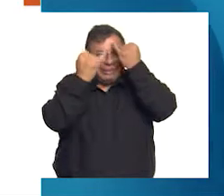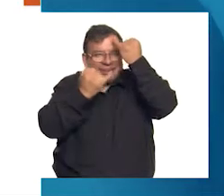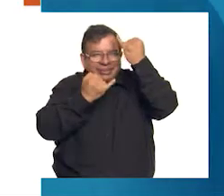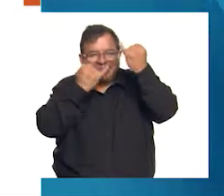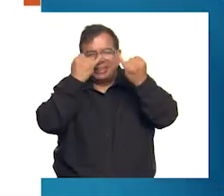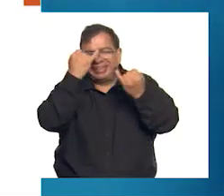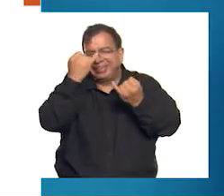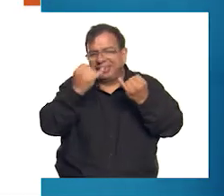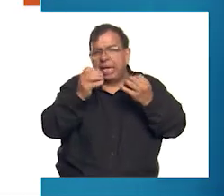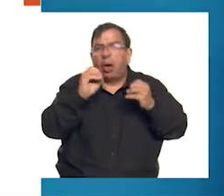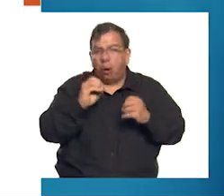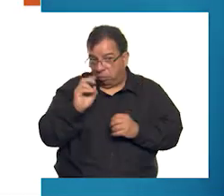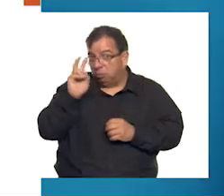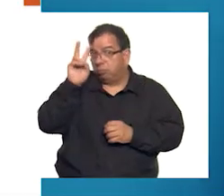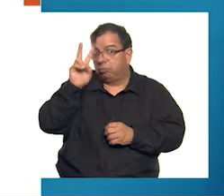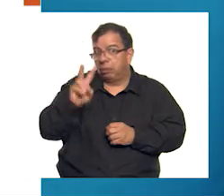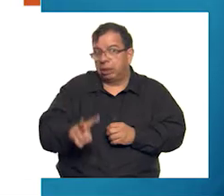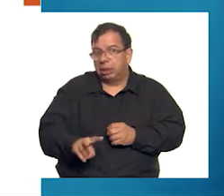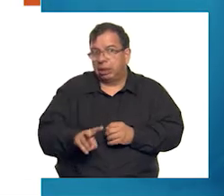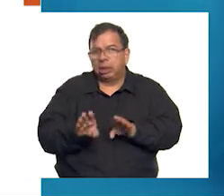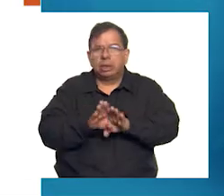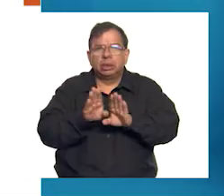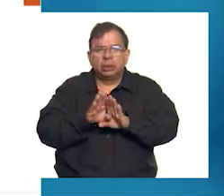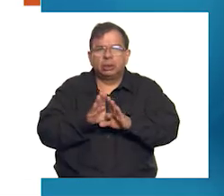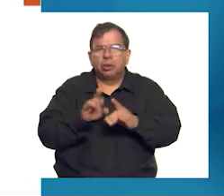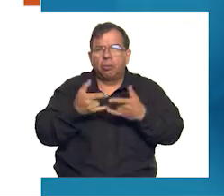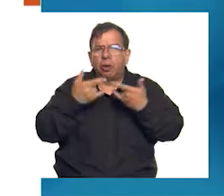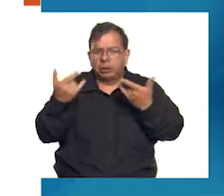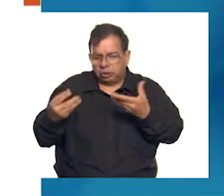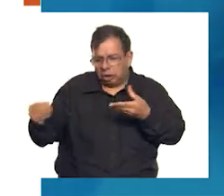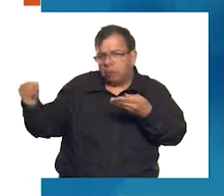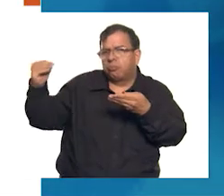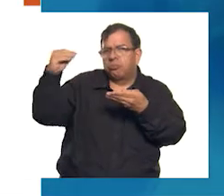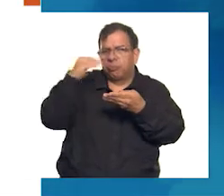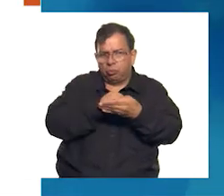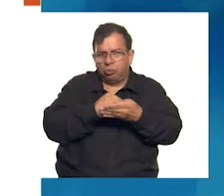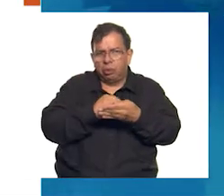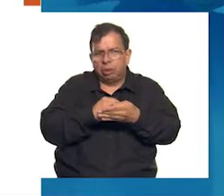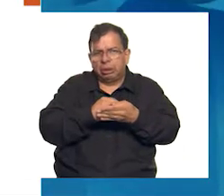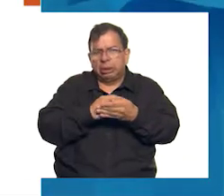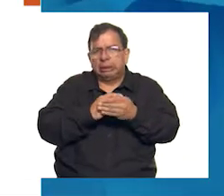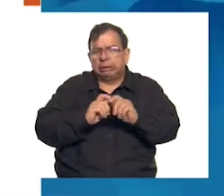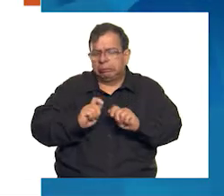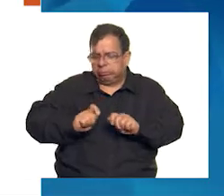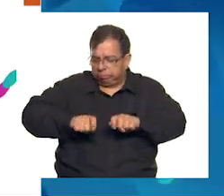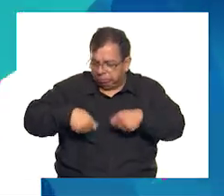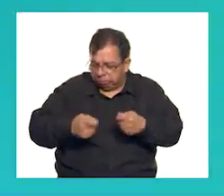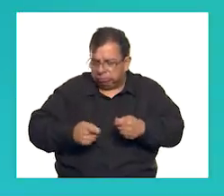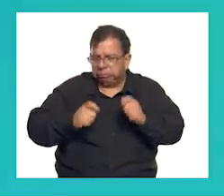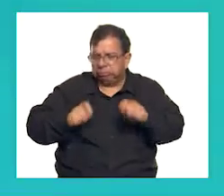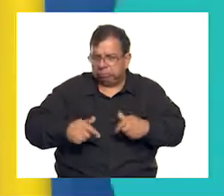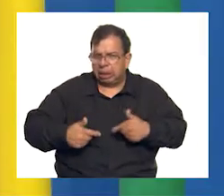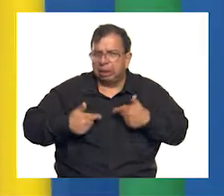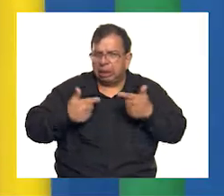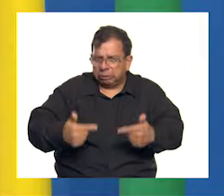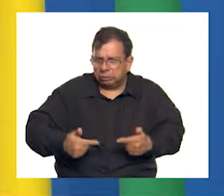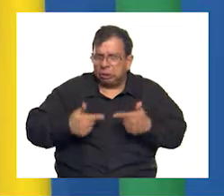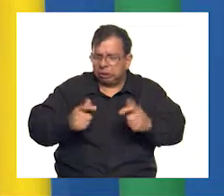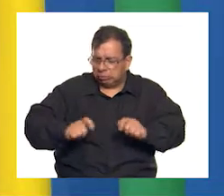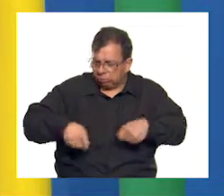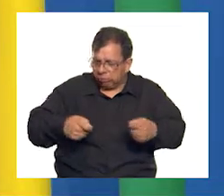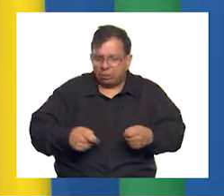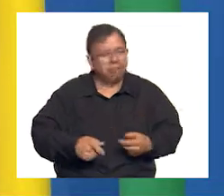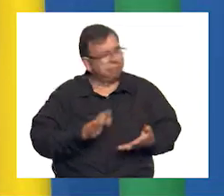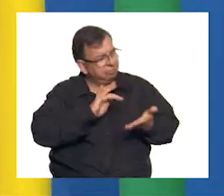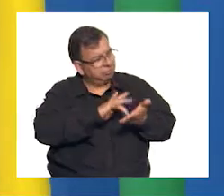o reales. Se consideran parte de la historia de un pueblo y se transmiten de generación en generación. Muchas gracias,